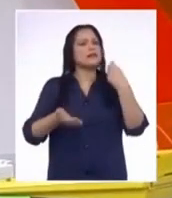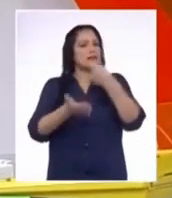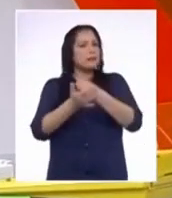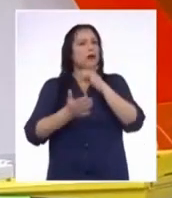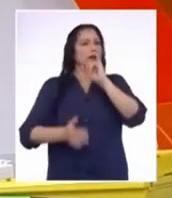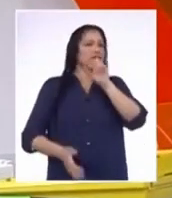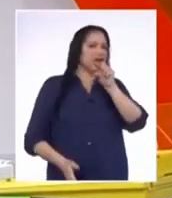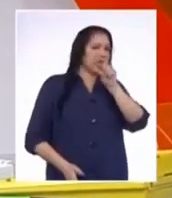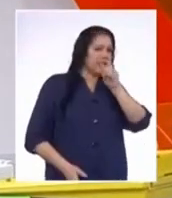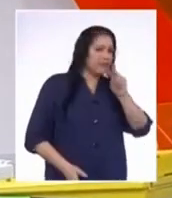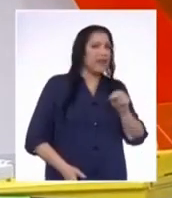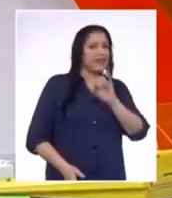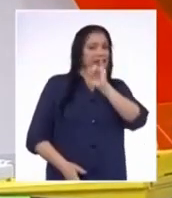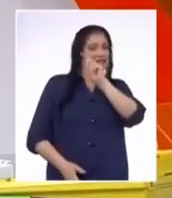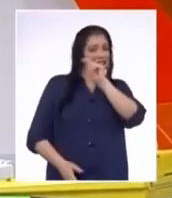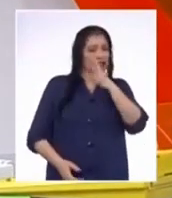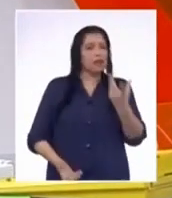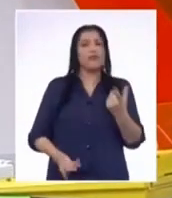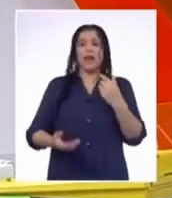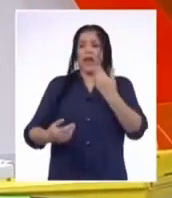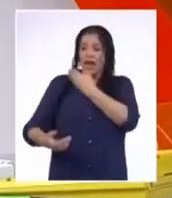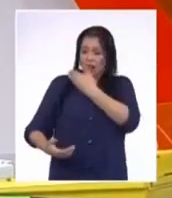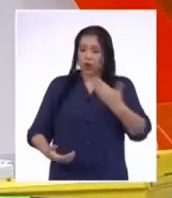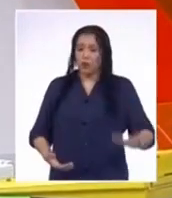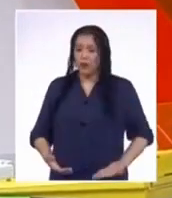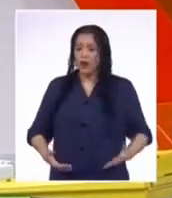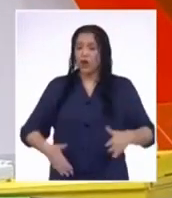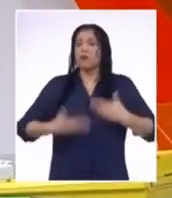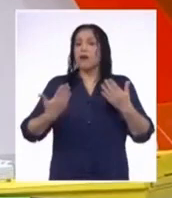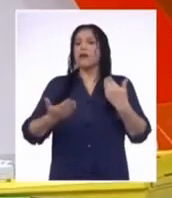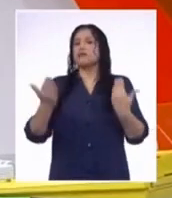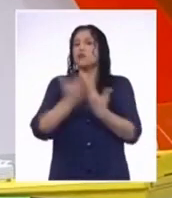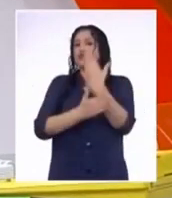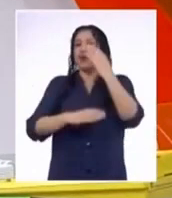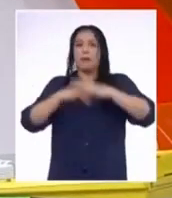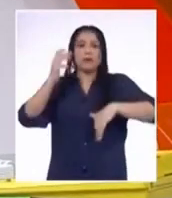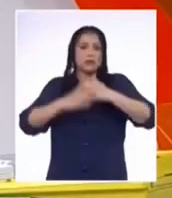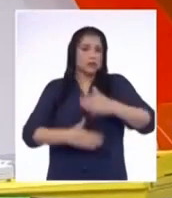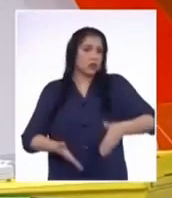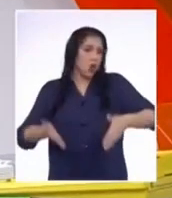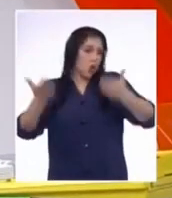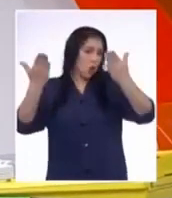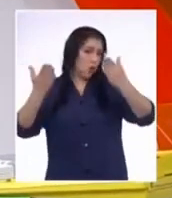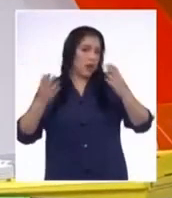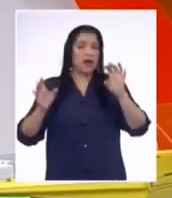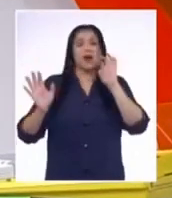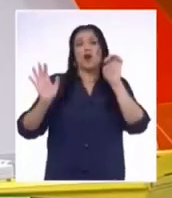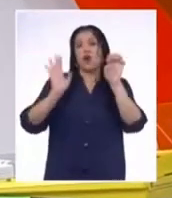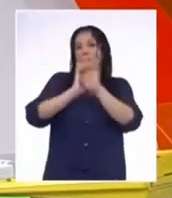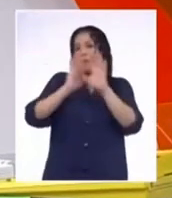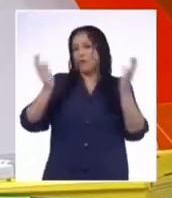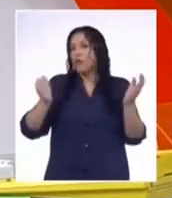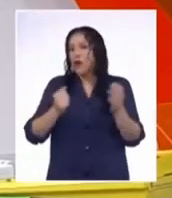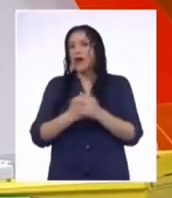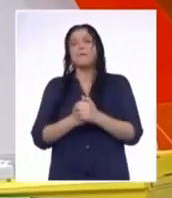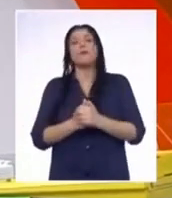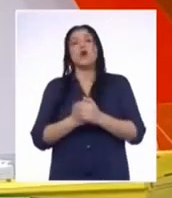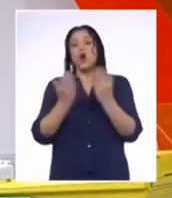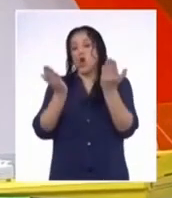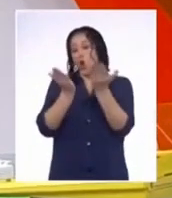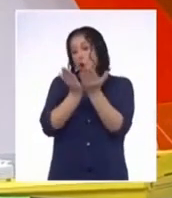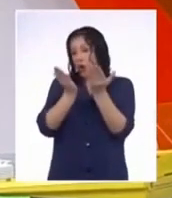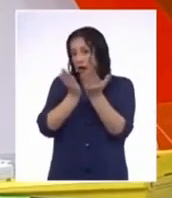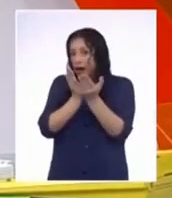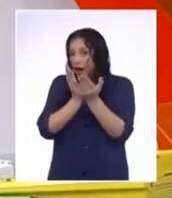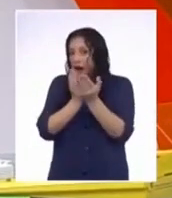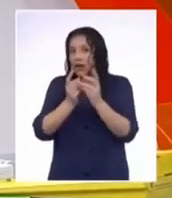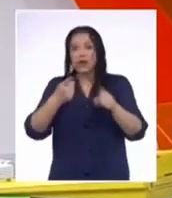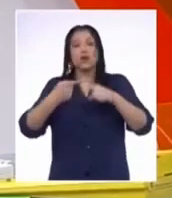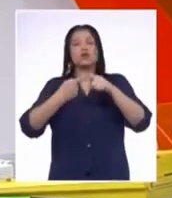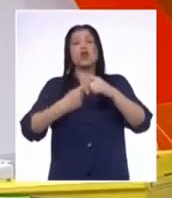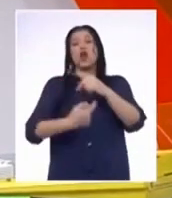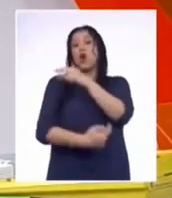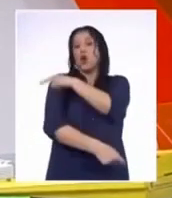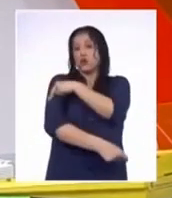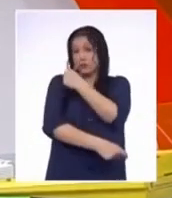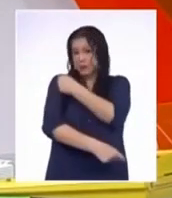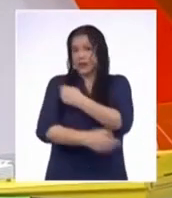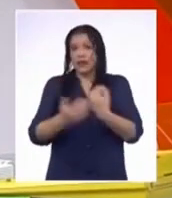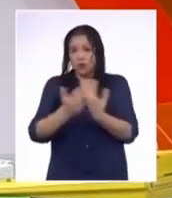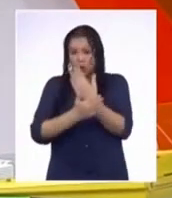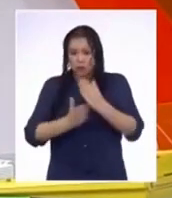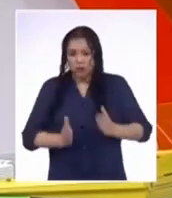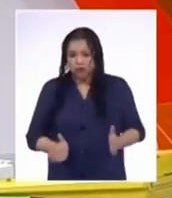el Estado peruano puede realizar obras de infraestructura, como la construcción de instituciones educativas, hospitales,